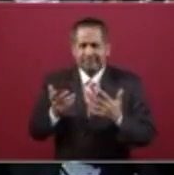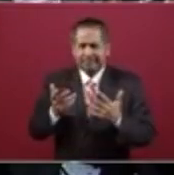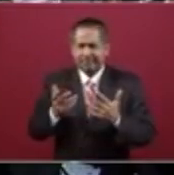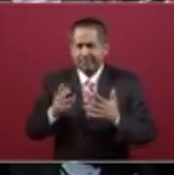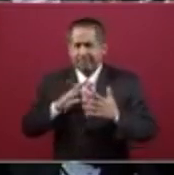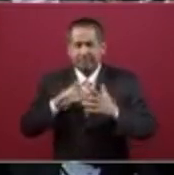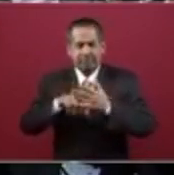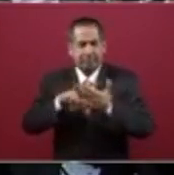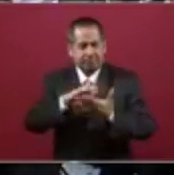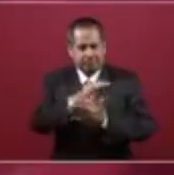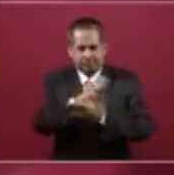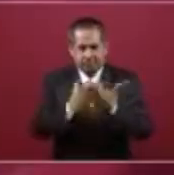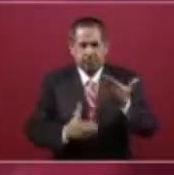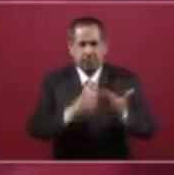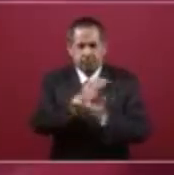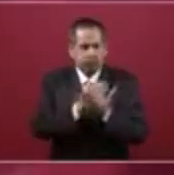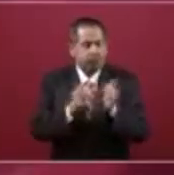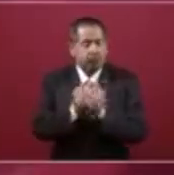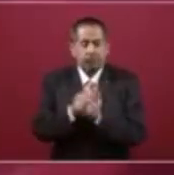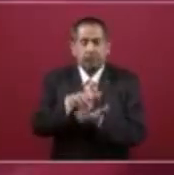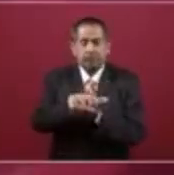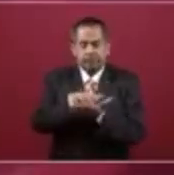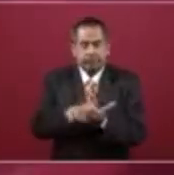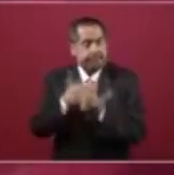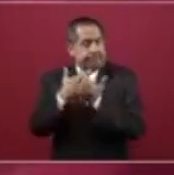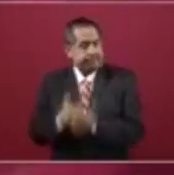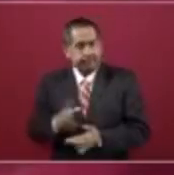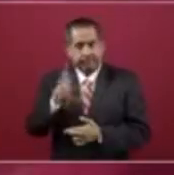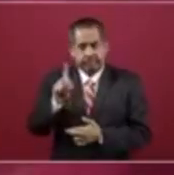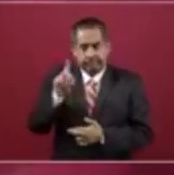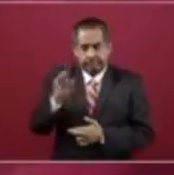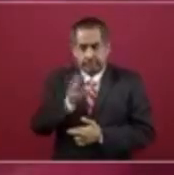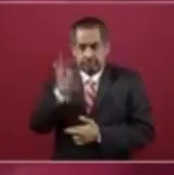suscribiendo contratos con ahorros del 30%